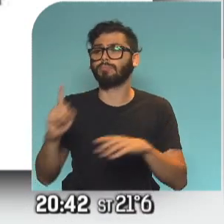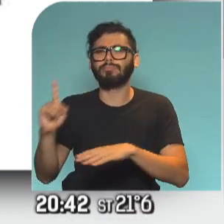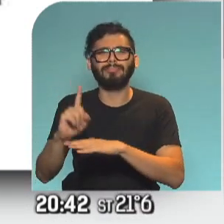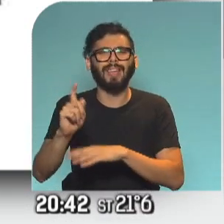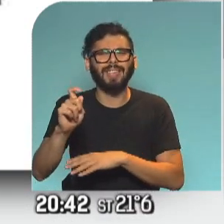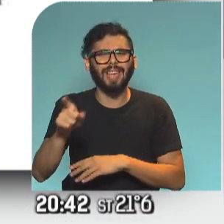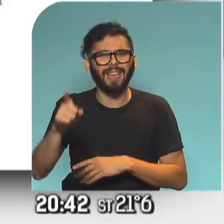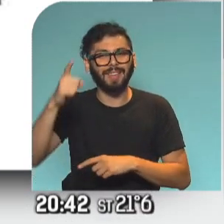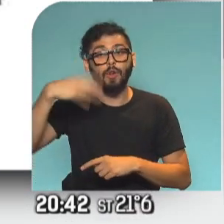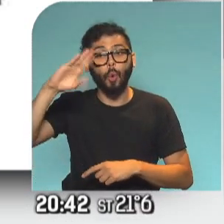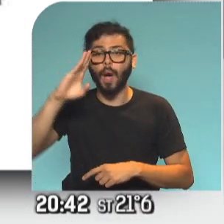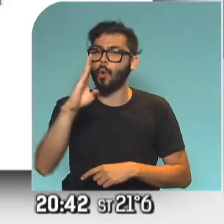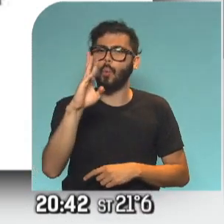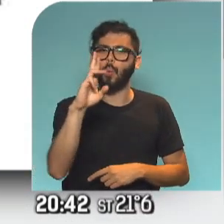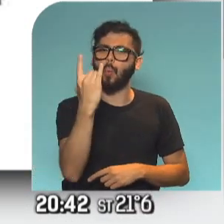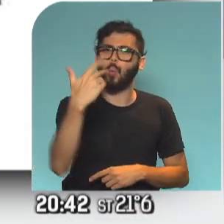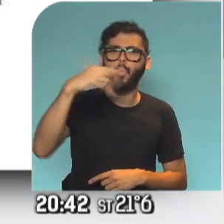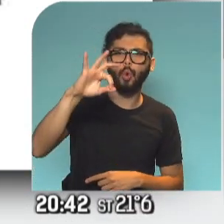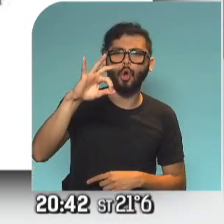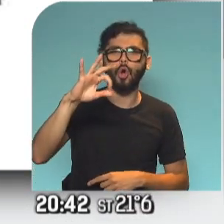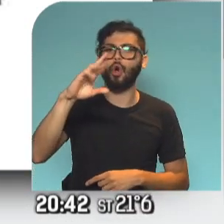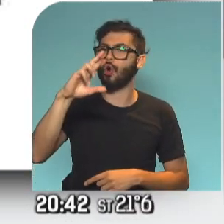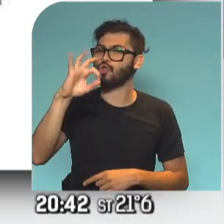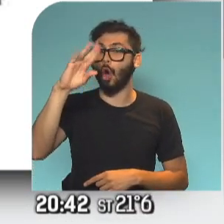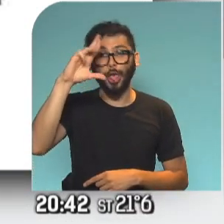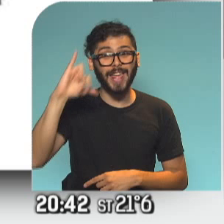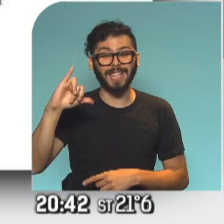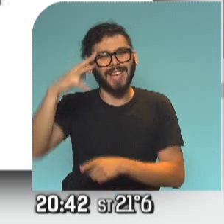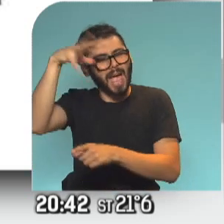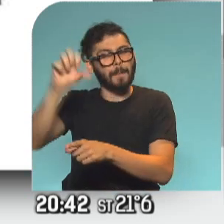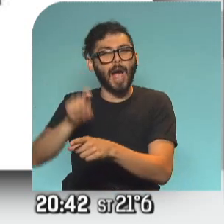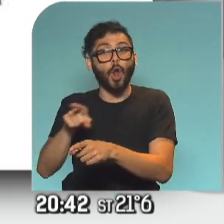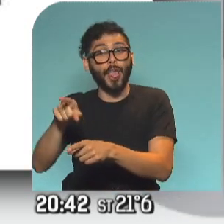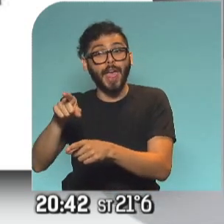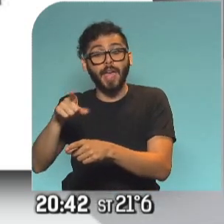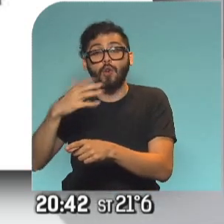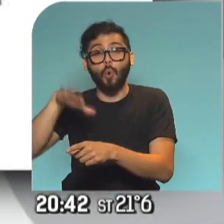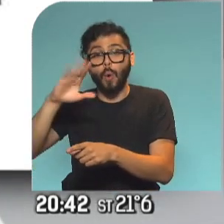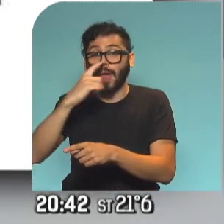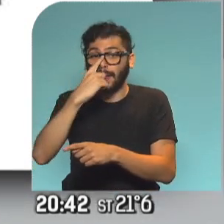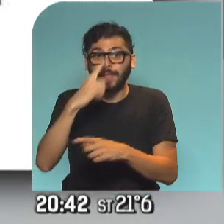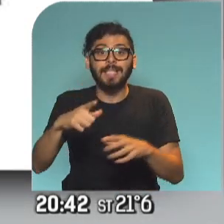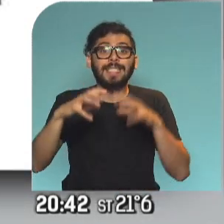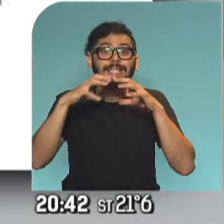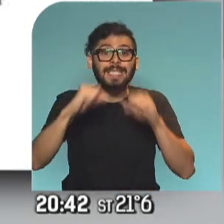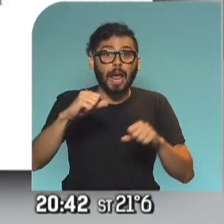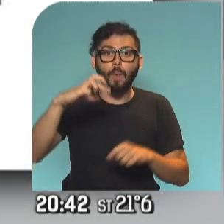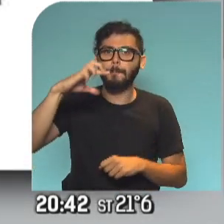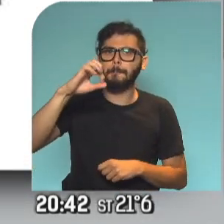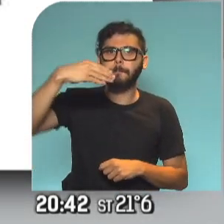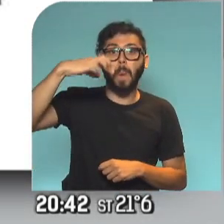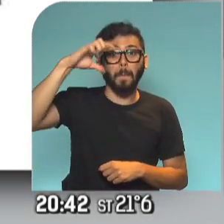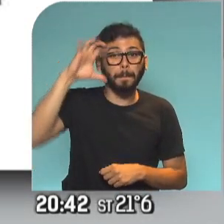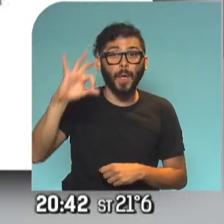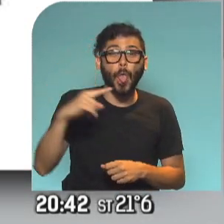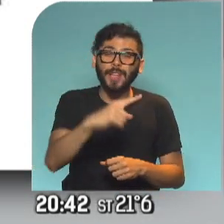a través de su cuenta de Twitter, es el canciller cubano que dijo que el anuncio del secretario Pompeo es un acto soberbio de un